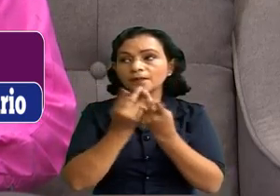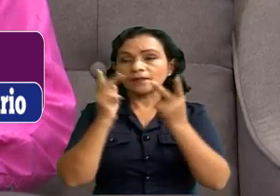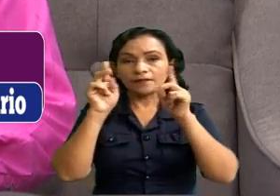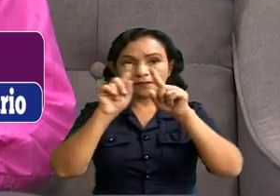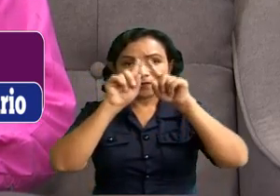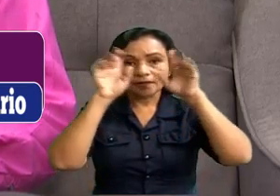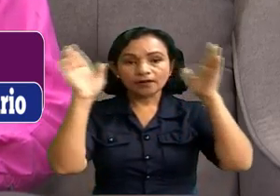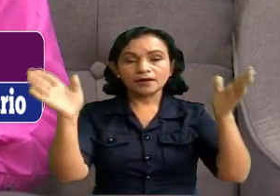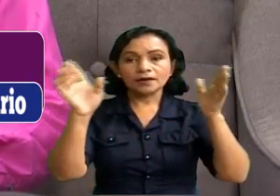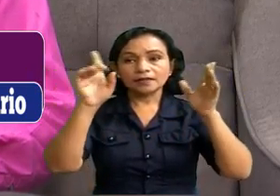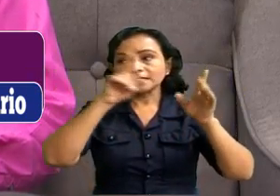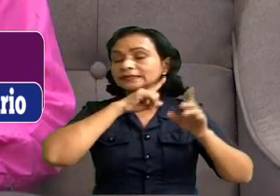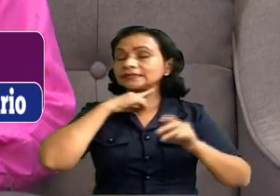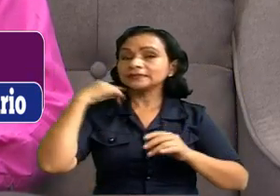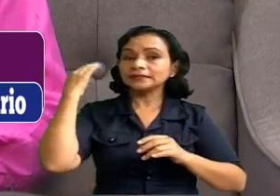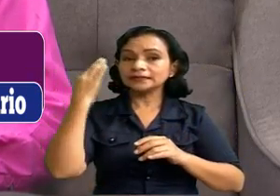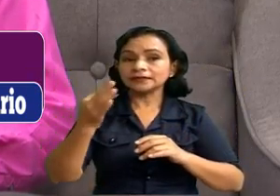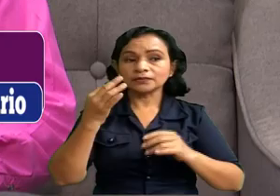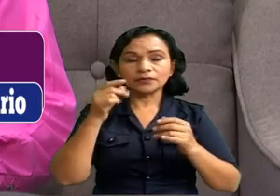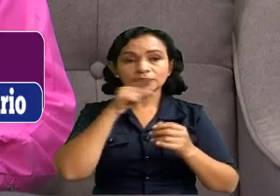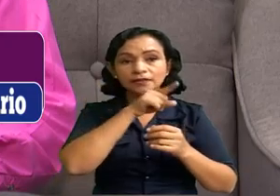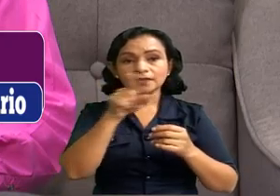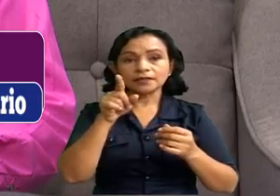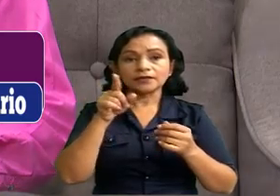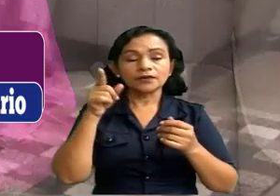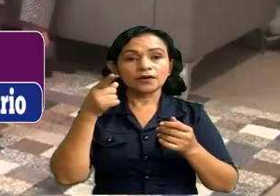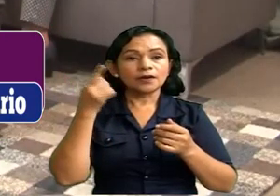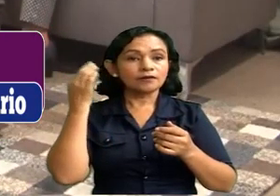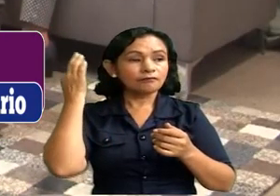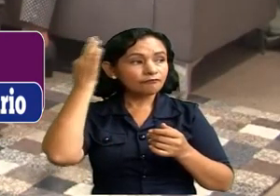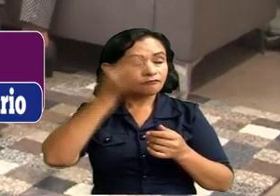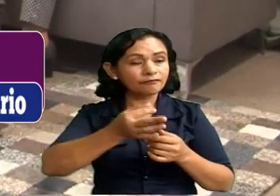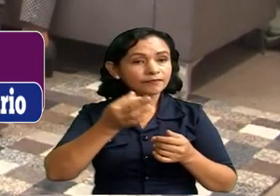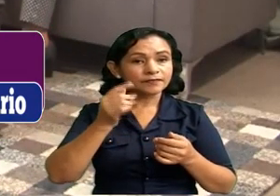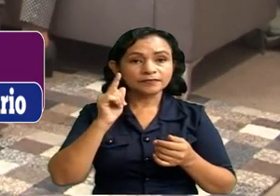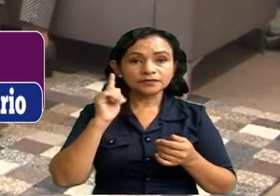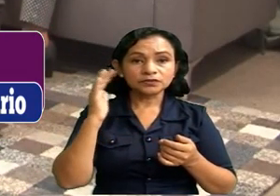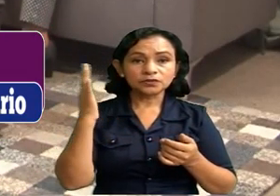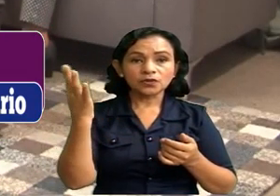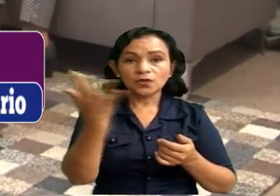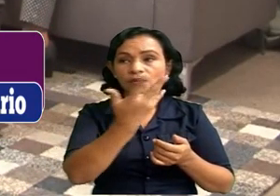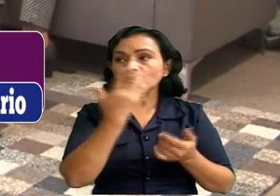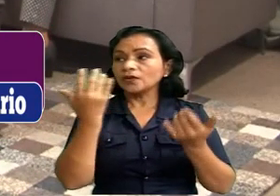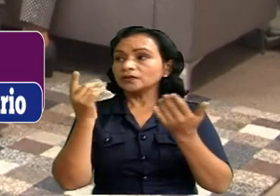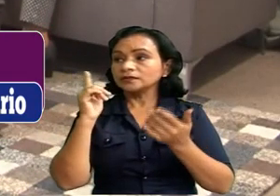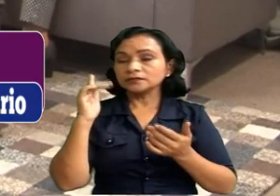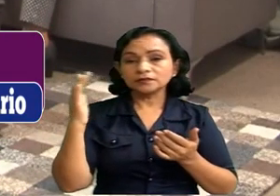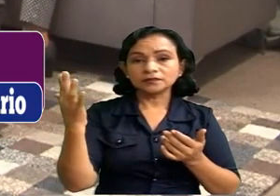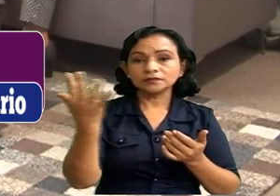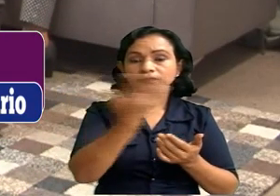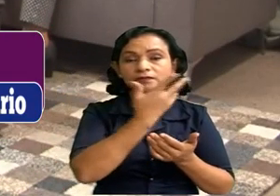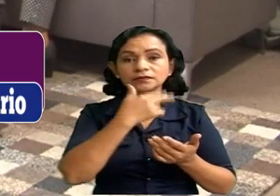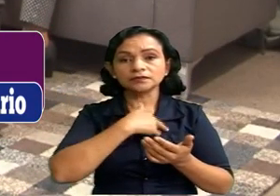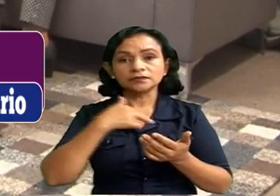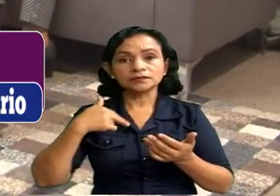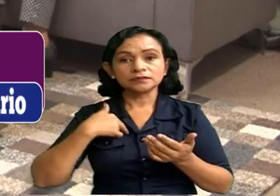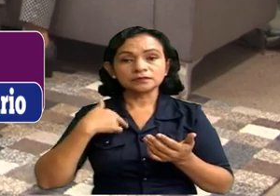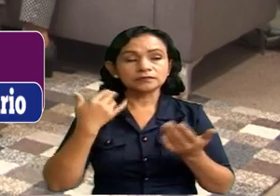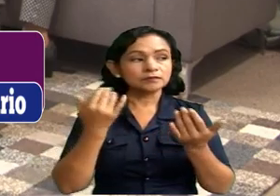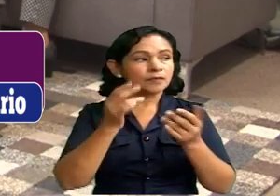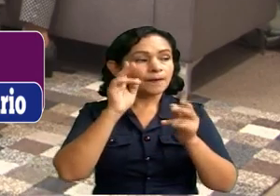está convencido que ellos los manipularon y los engañaron, que todo tenía un ribete y ese era un